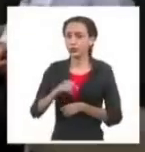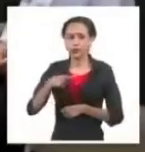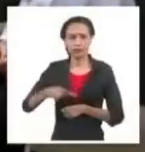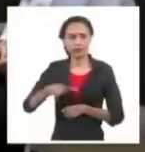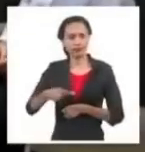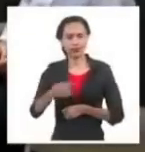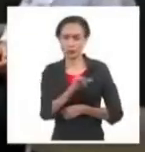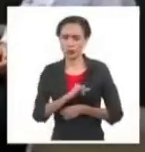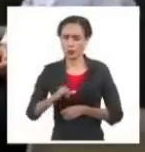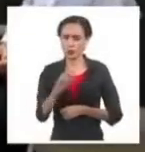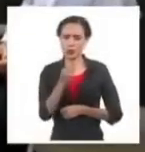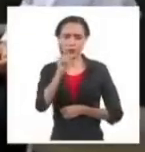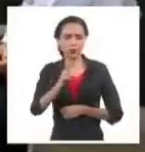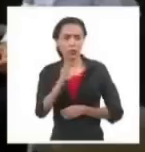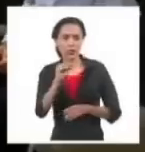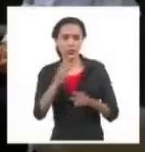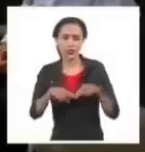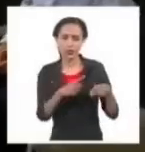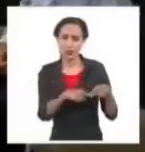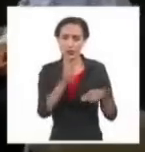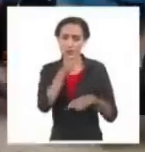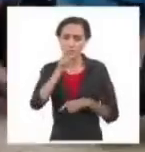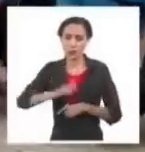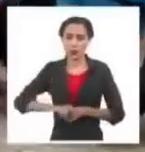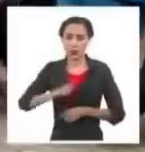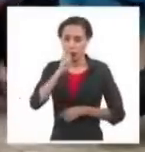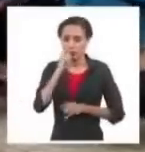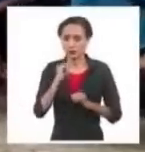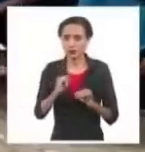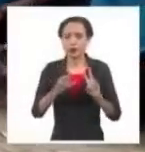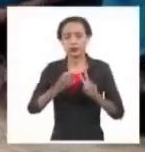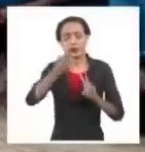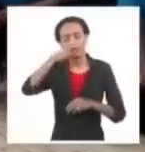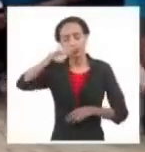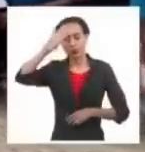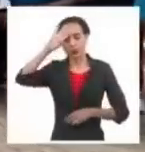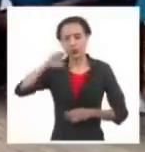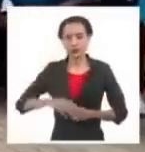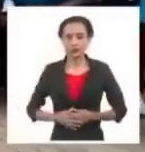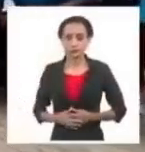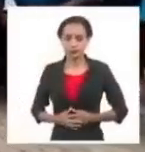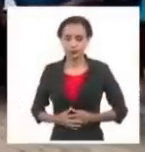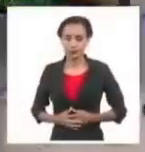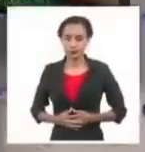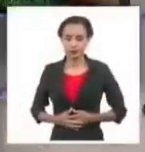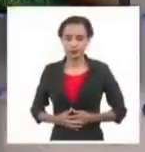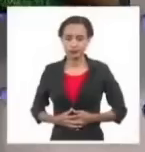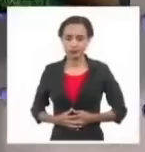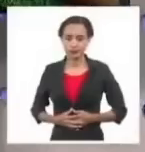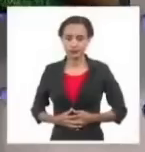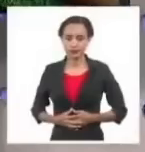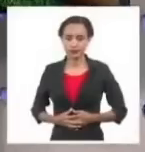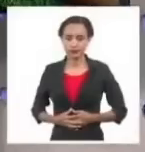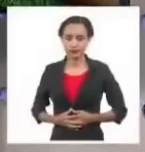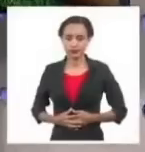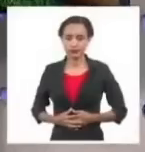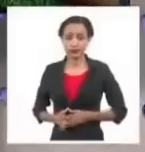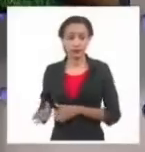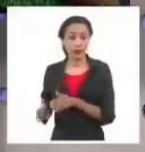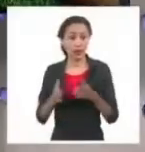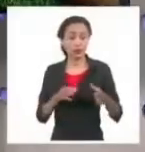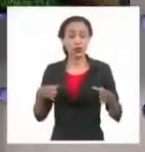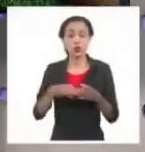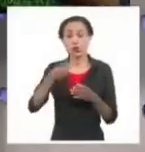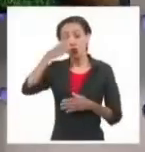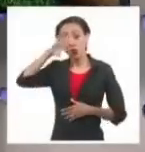y emos rodríguez y de algo gato sistema informativo de la televisión cubana por otra parte del equipo